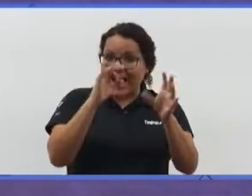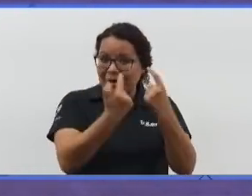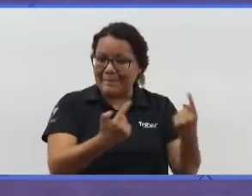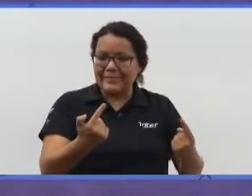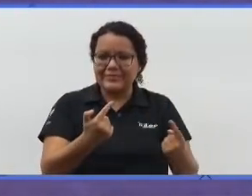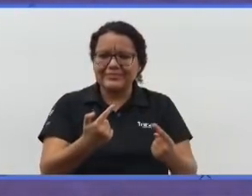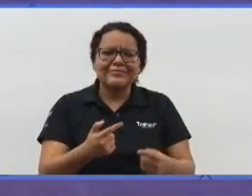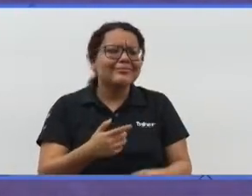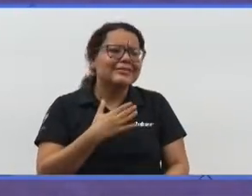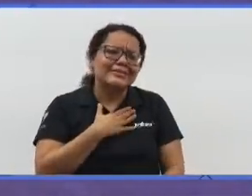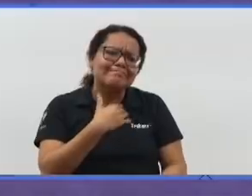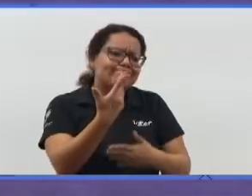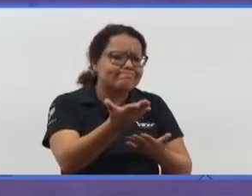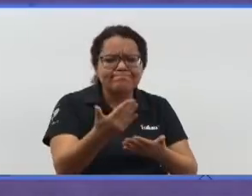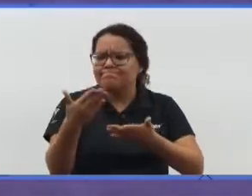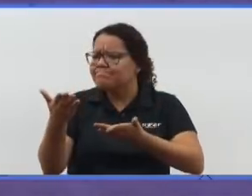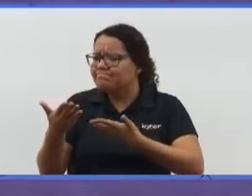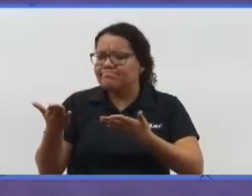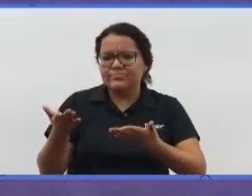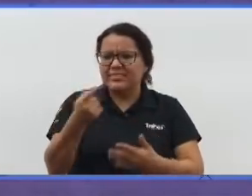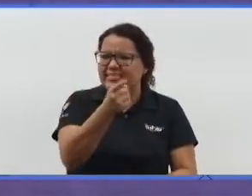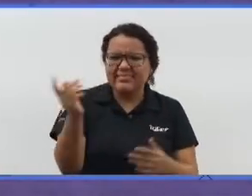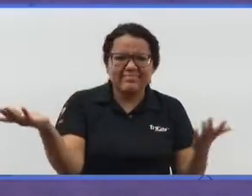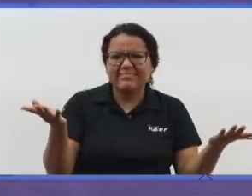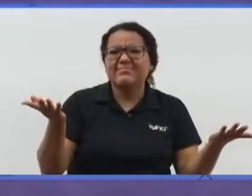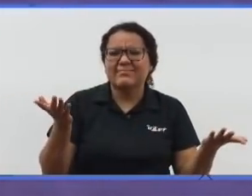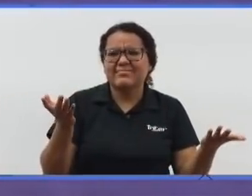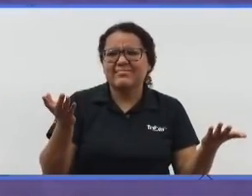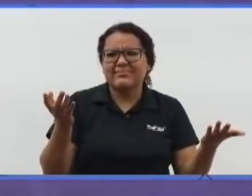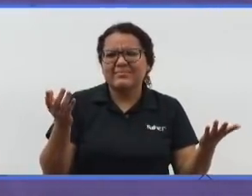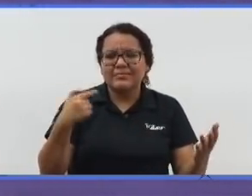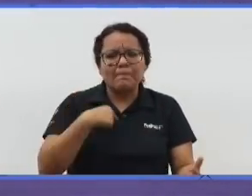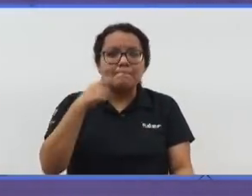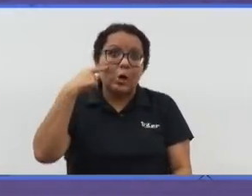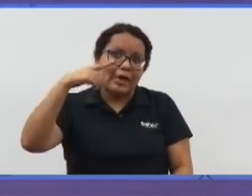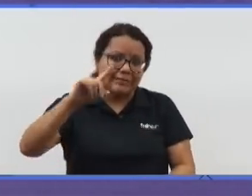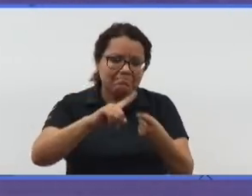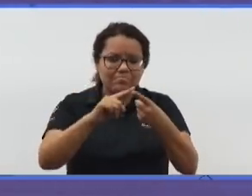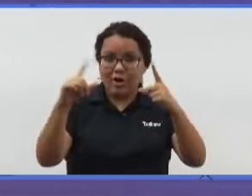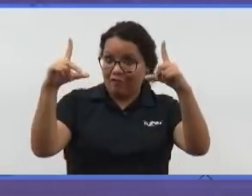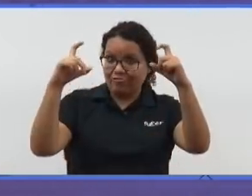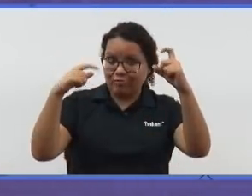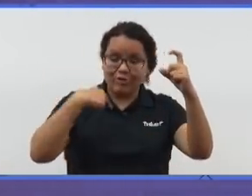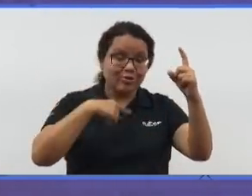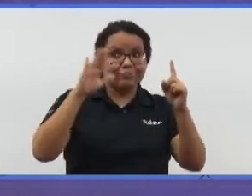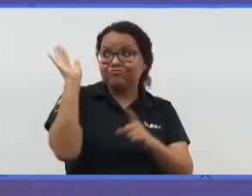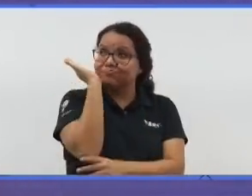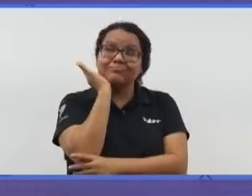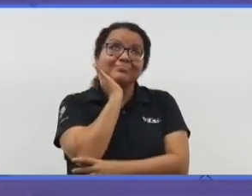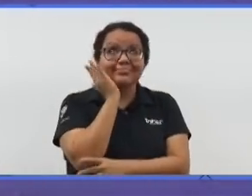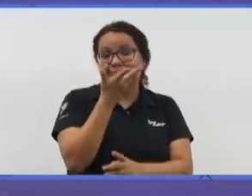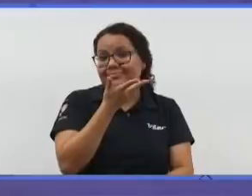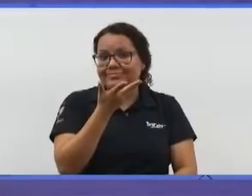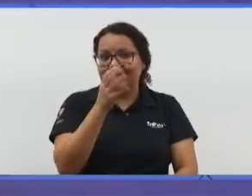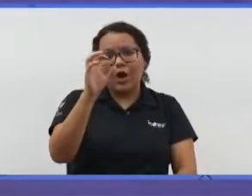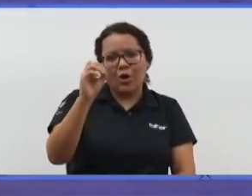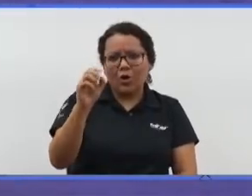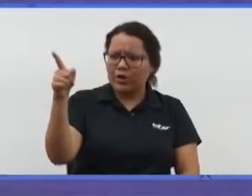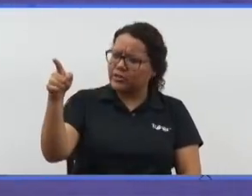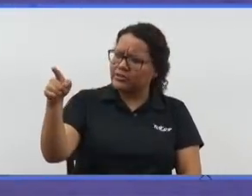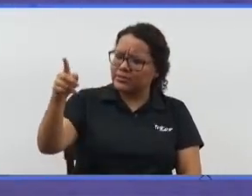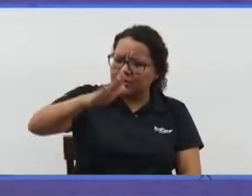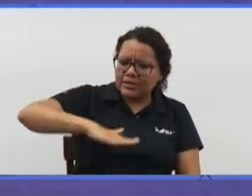hacer cosas buenas a favor suyo y que hicieron le hicieron una sesión de fotos la llevaron al parque cuscatlán